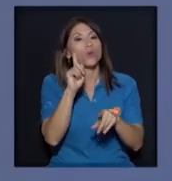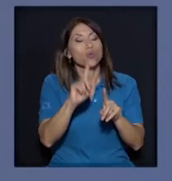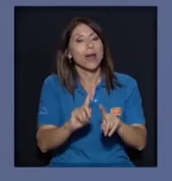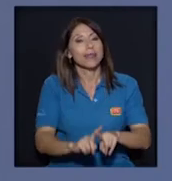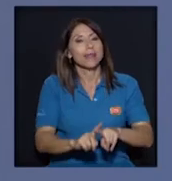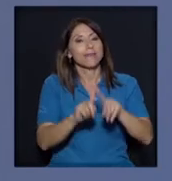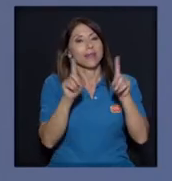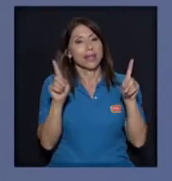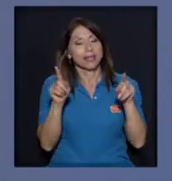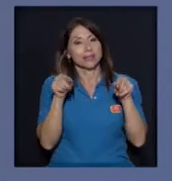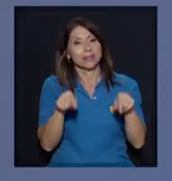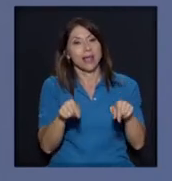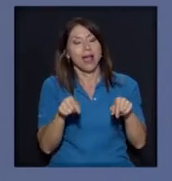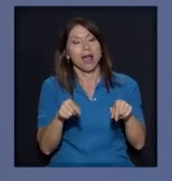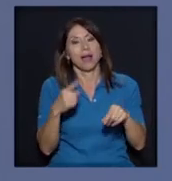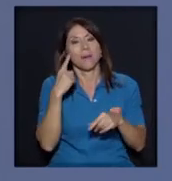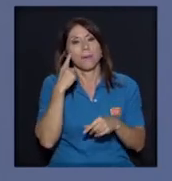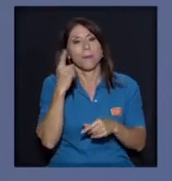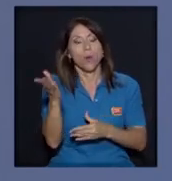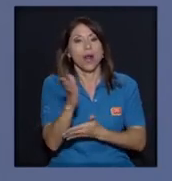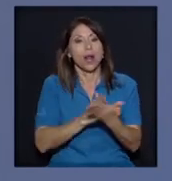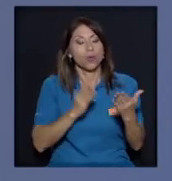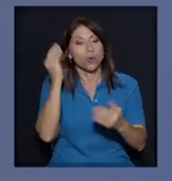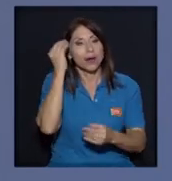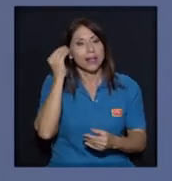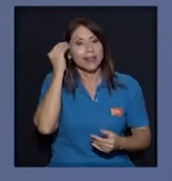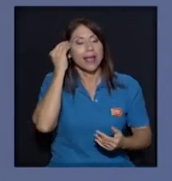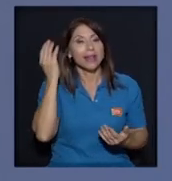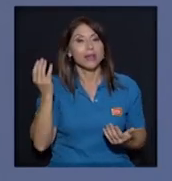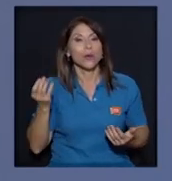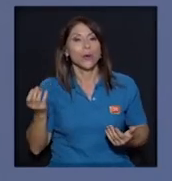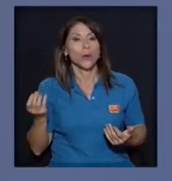llama? Por algún criterio